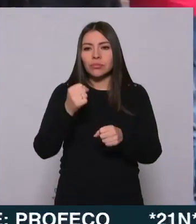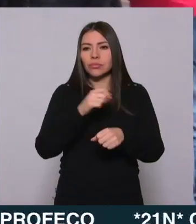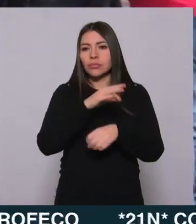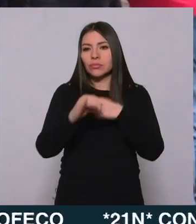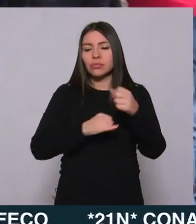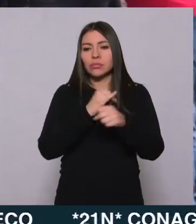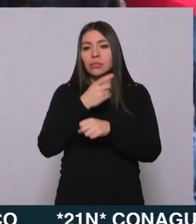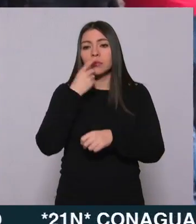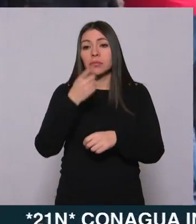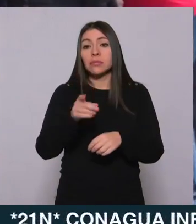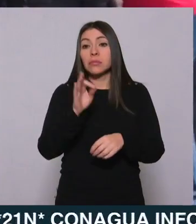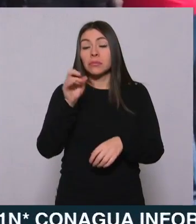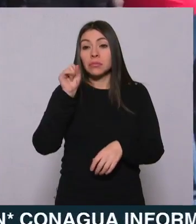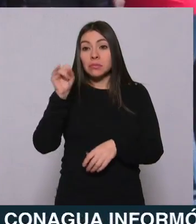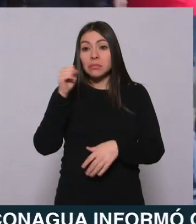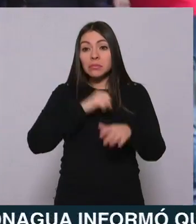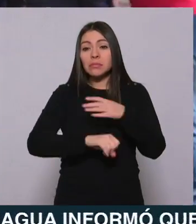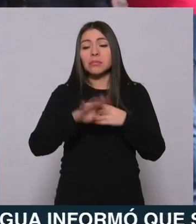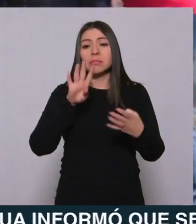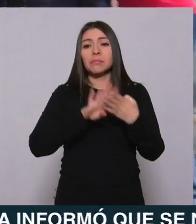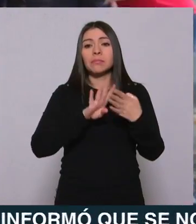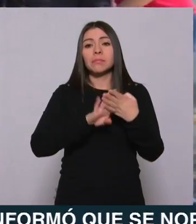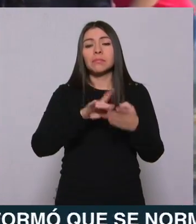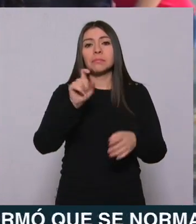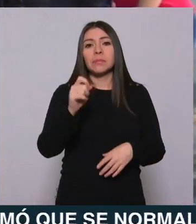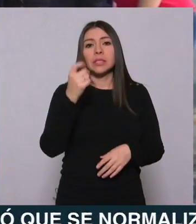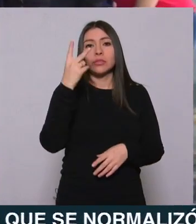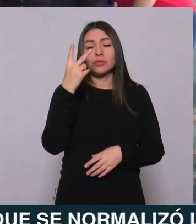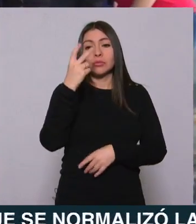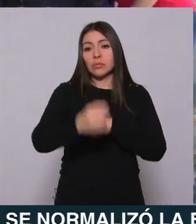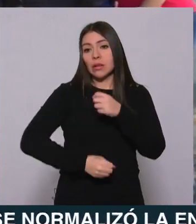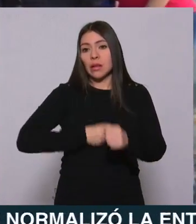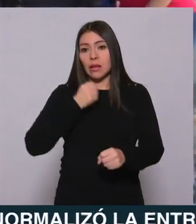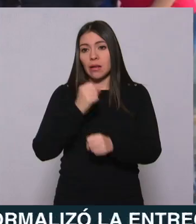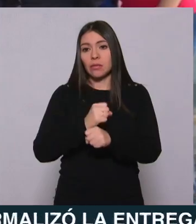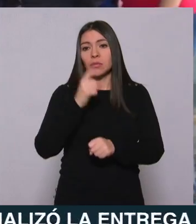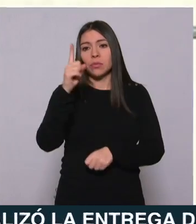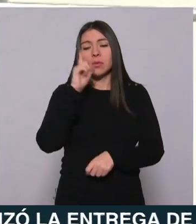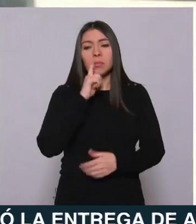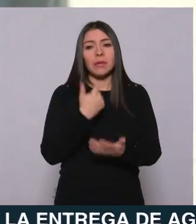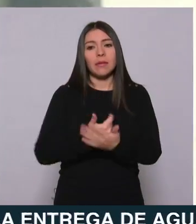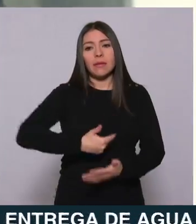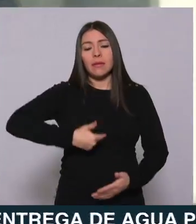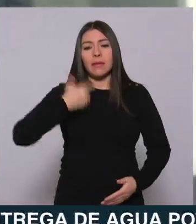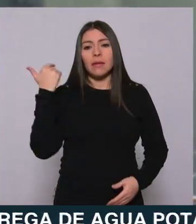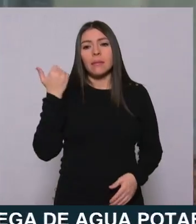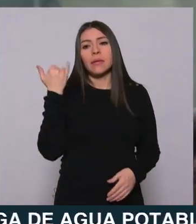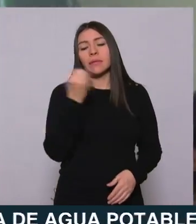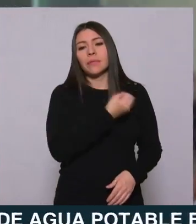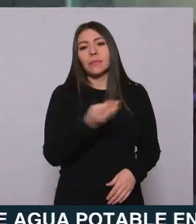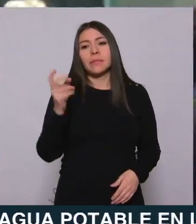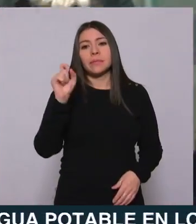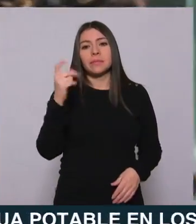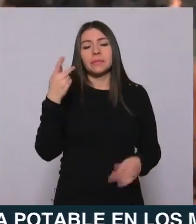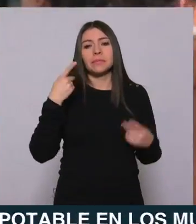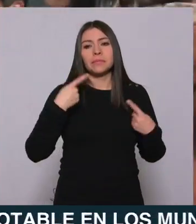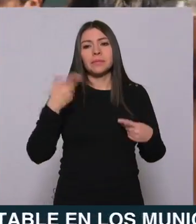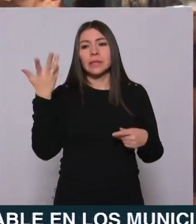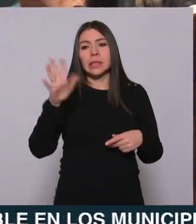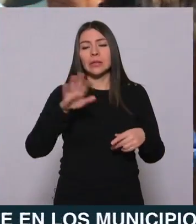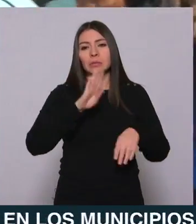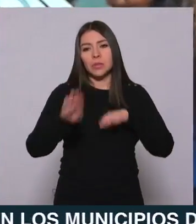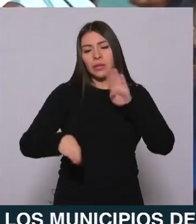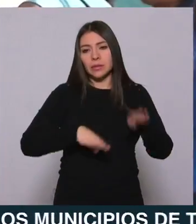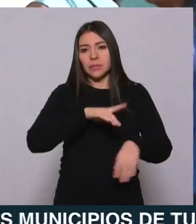en 22 años de prisión por los 7 homicidios y una lesionada grave. Resaltó que fueron 10 los que murieron, pero 3 llegaron a un